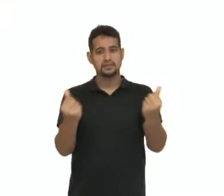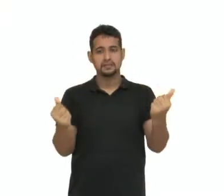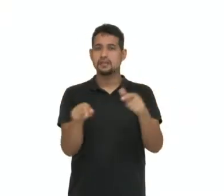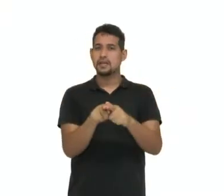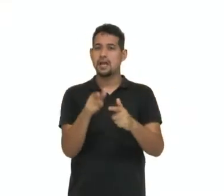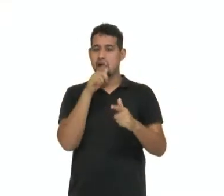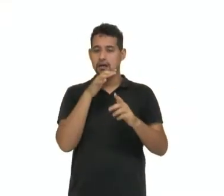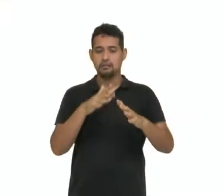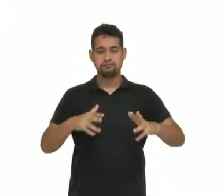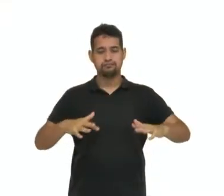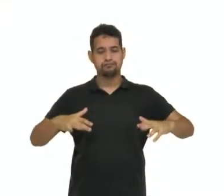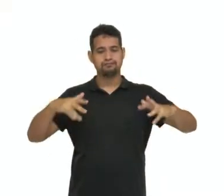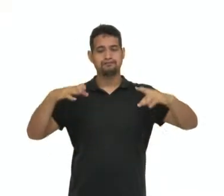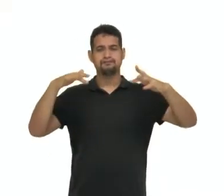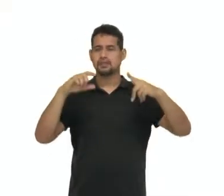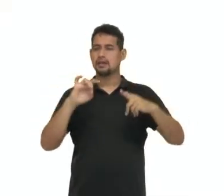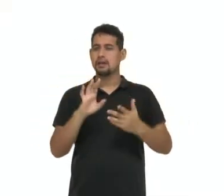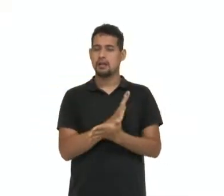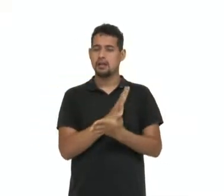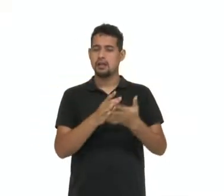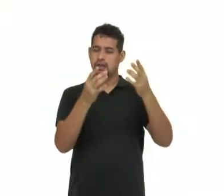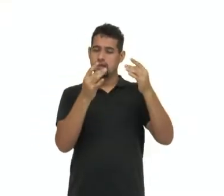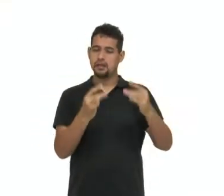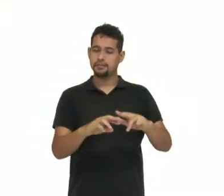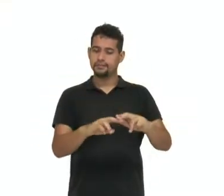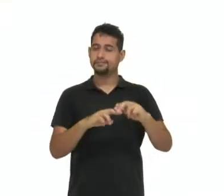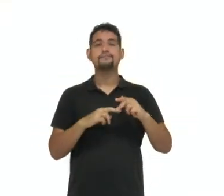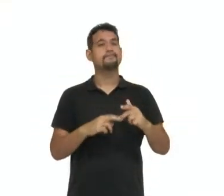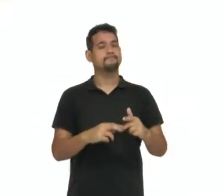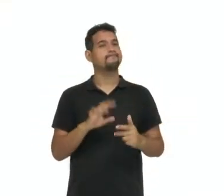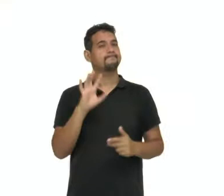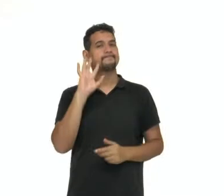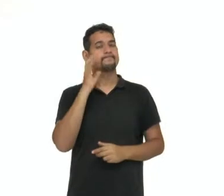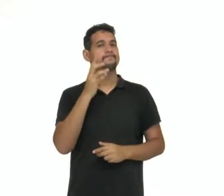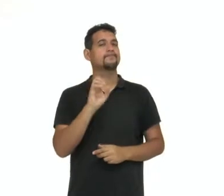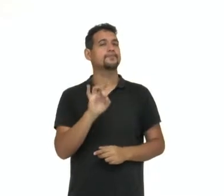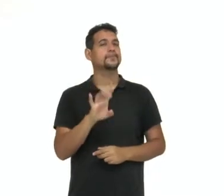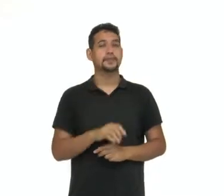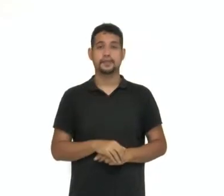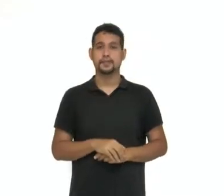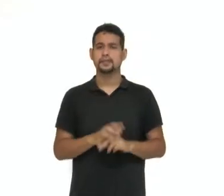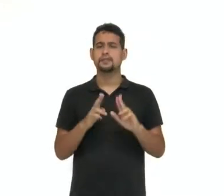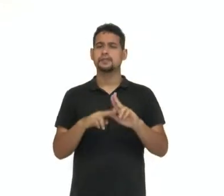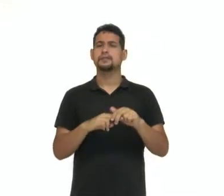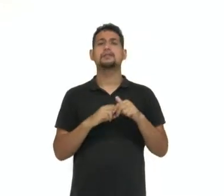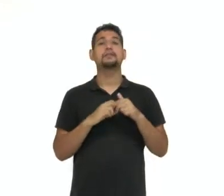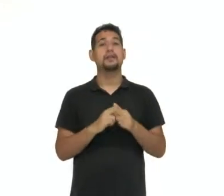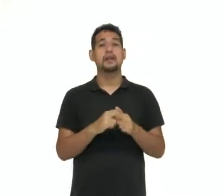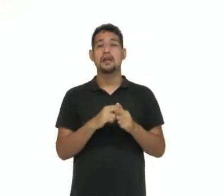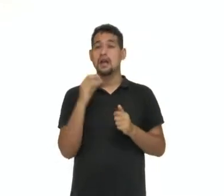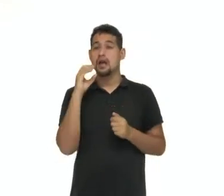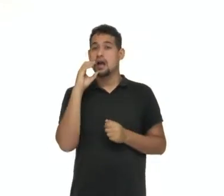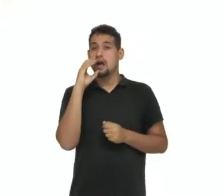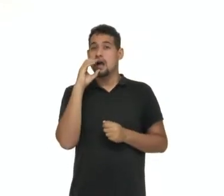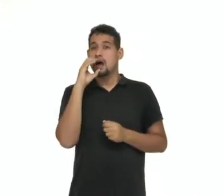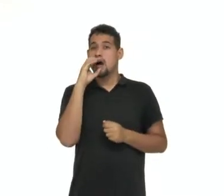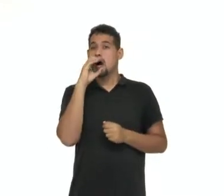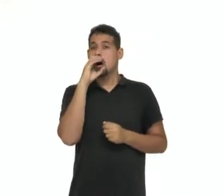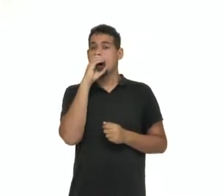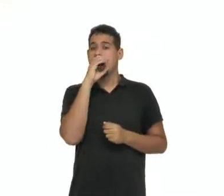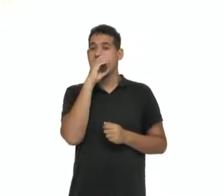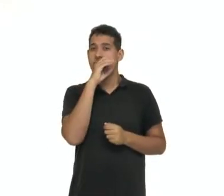mar son solo algunas de las consecuencias desencadenadas por el aumento de la